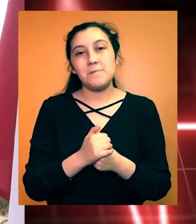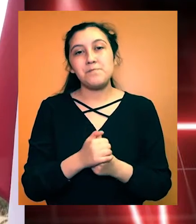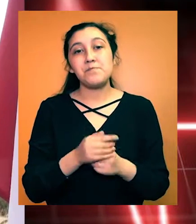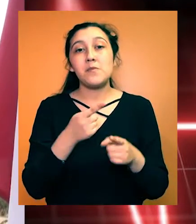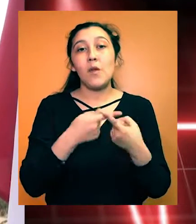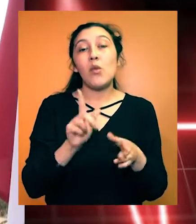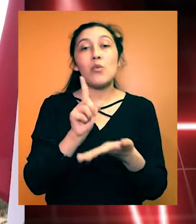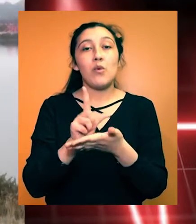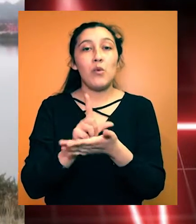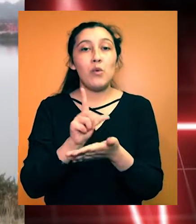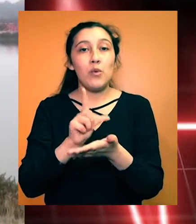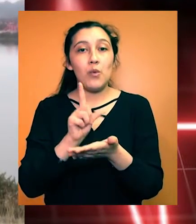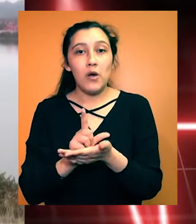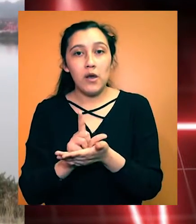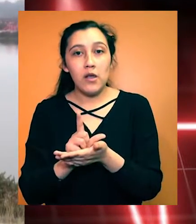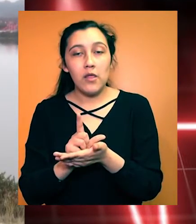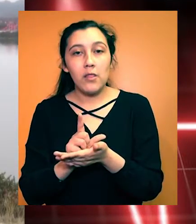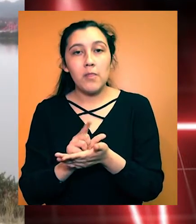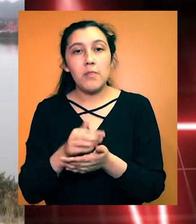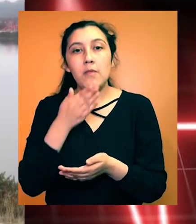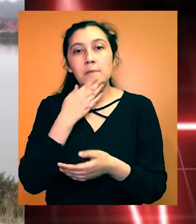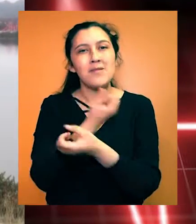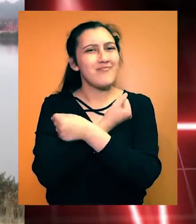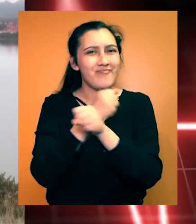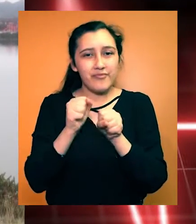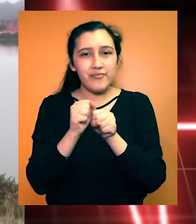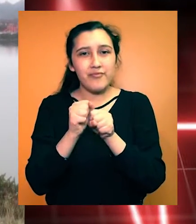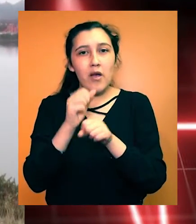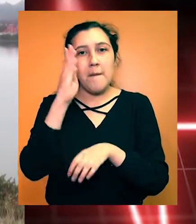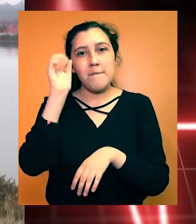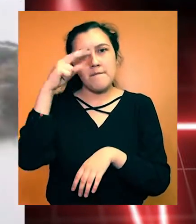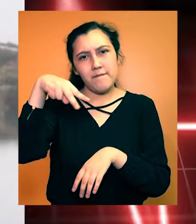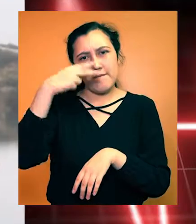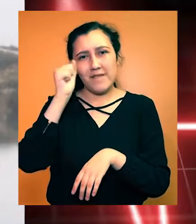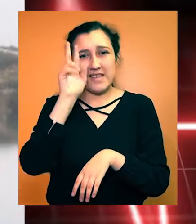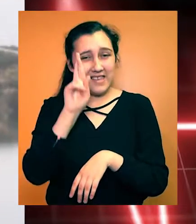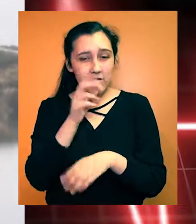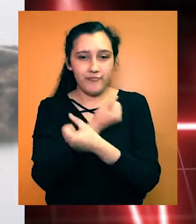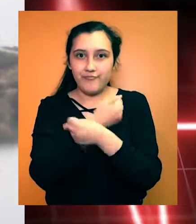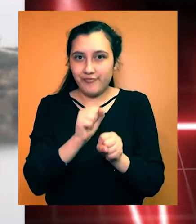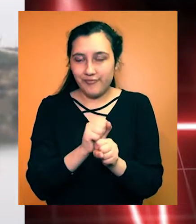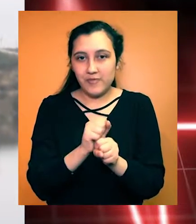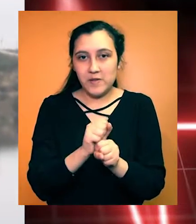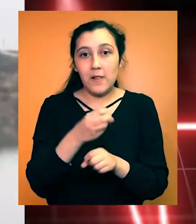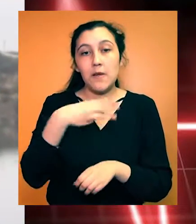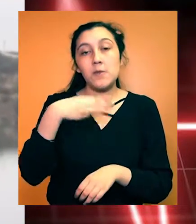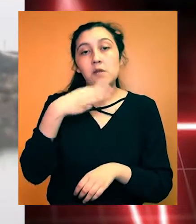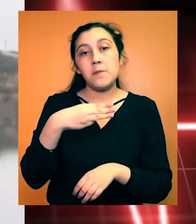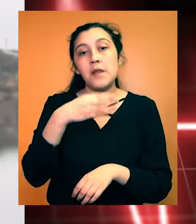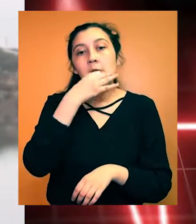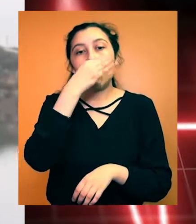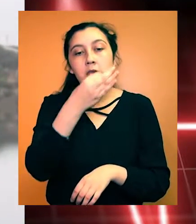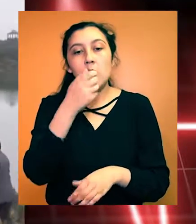tuvimos con la alcaldía. Uno de los puntos esenciales será la prohibición para bañarse en este sector, por lo que el